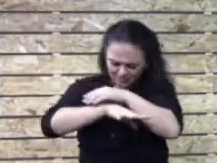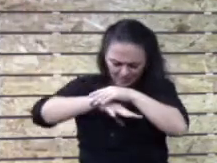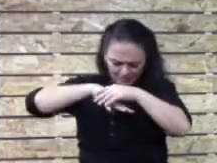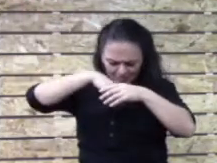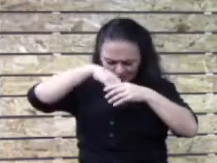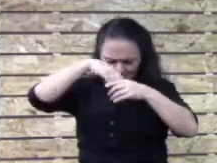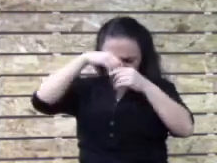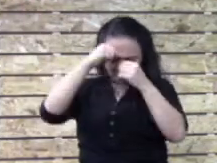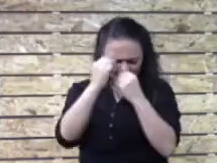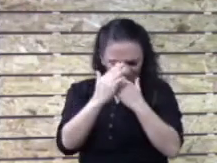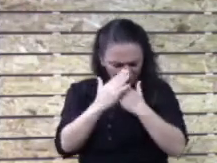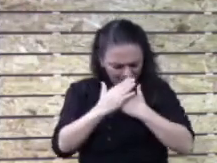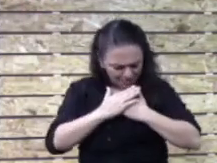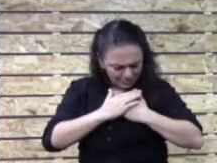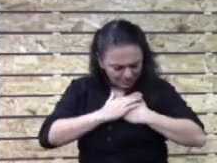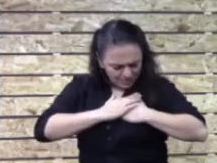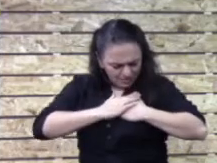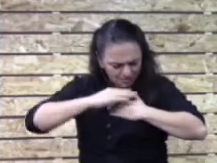reposa mi